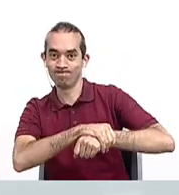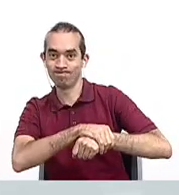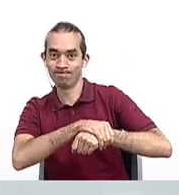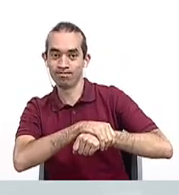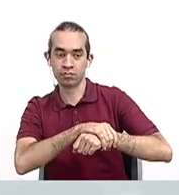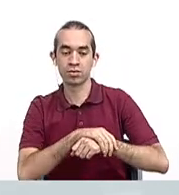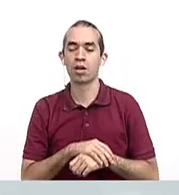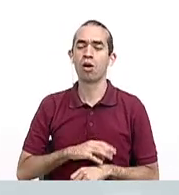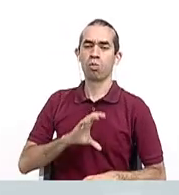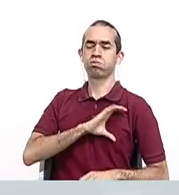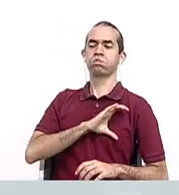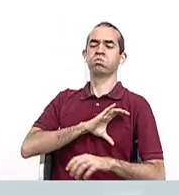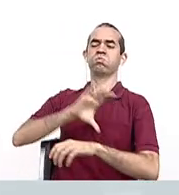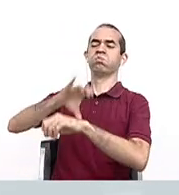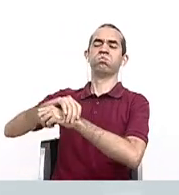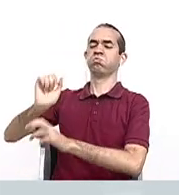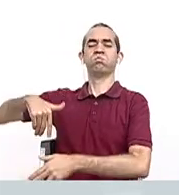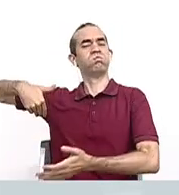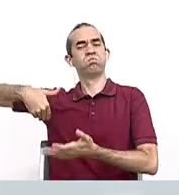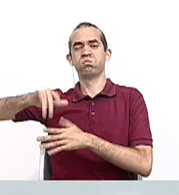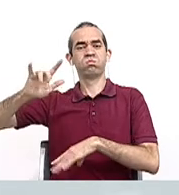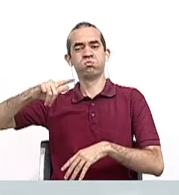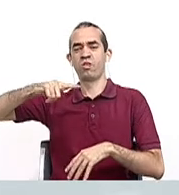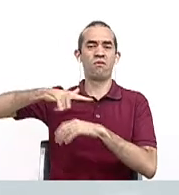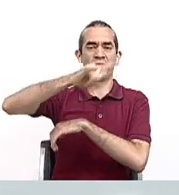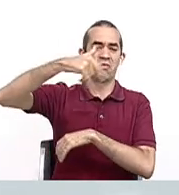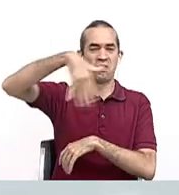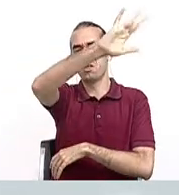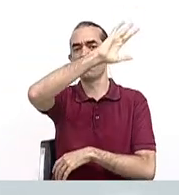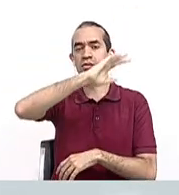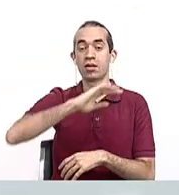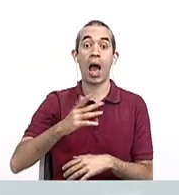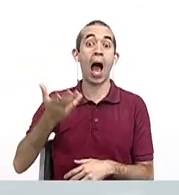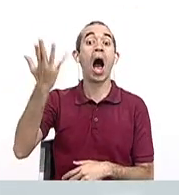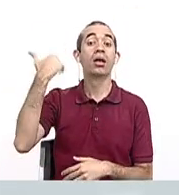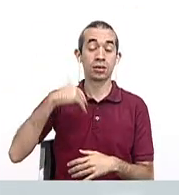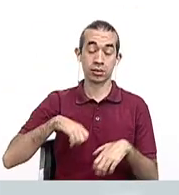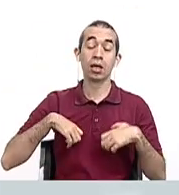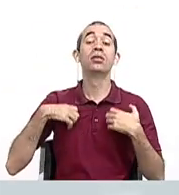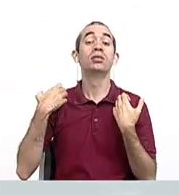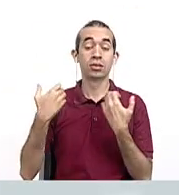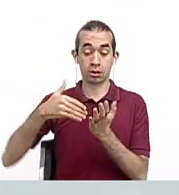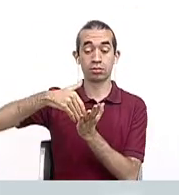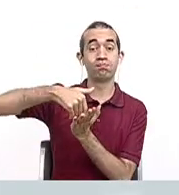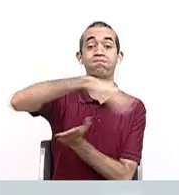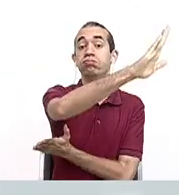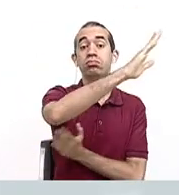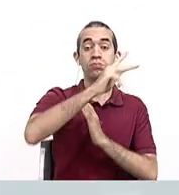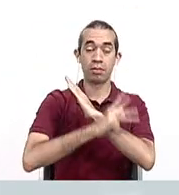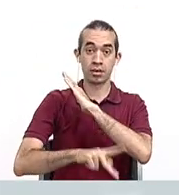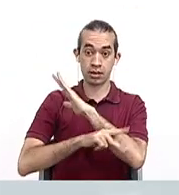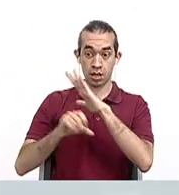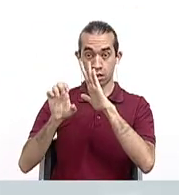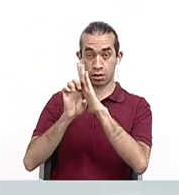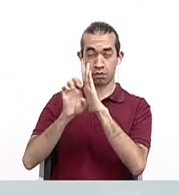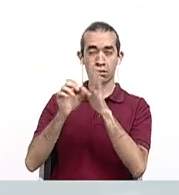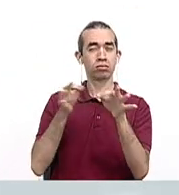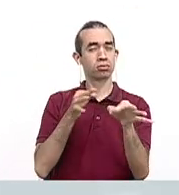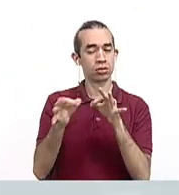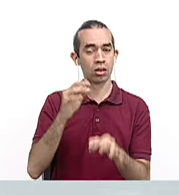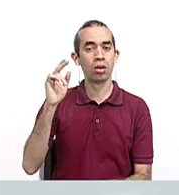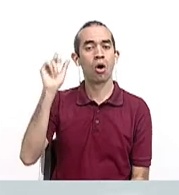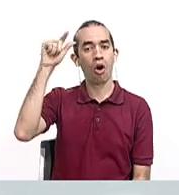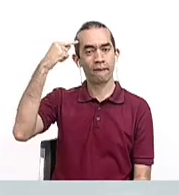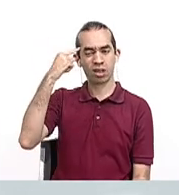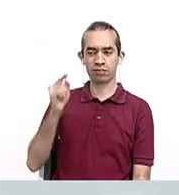y lo envían al exilio en ese momento existía una figura jurídica que era el exilio es decir si el gobierno consideraba que había una